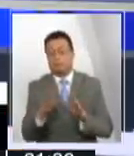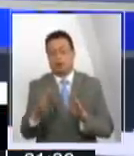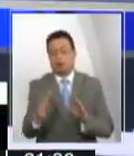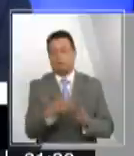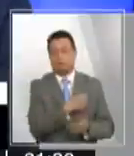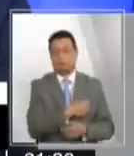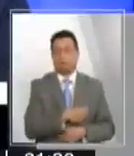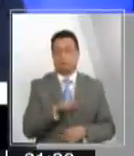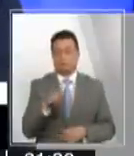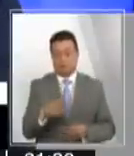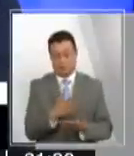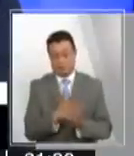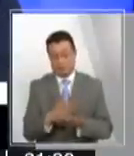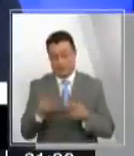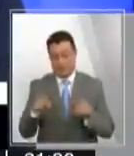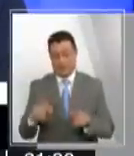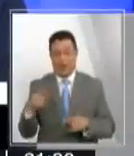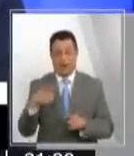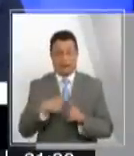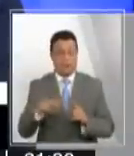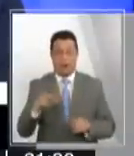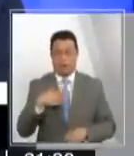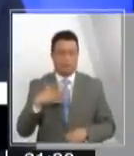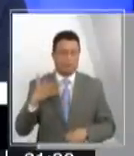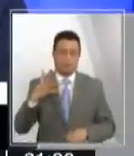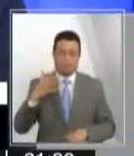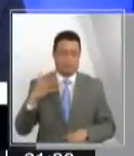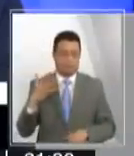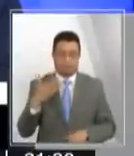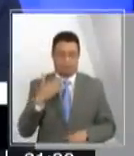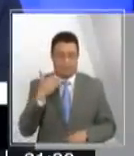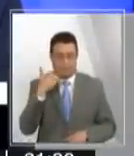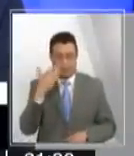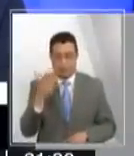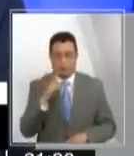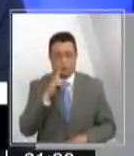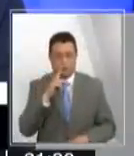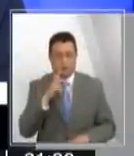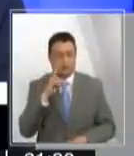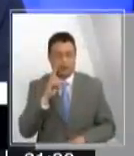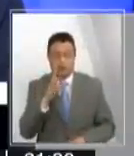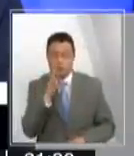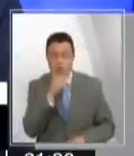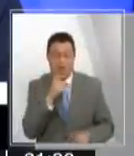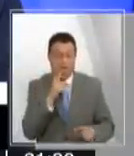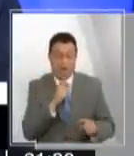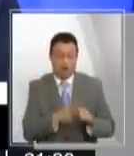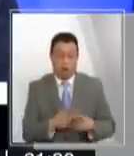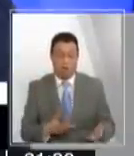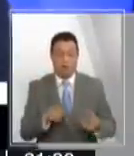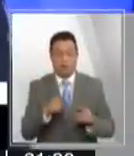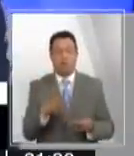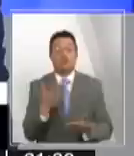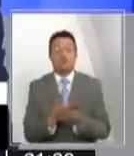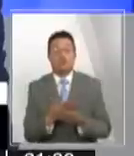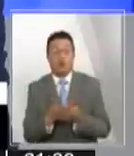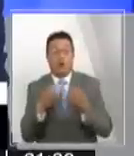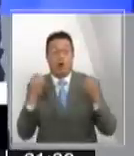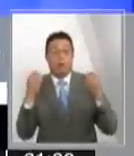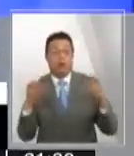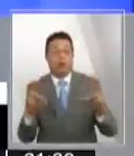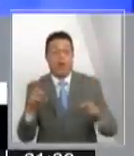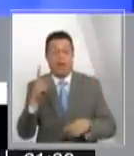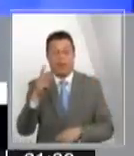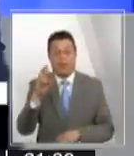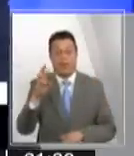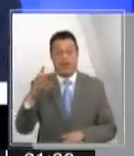hechos de esta semana la verdad es que no tienen nombre. Aquí se combinó, desde mi punto de vista, el oportunismo de la derecha, que vio una oportunidad de